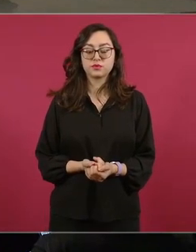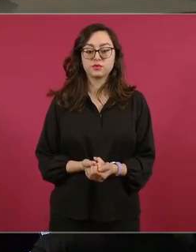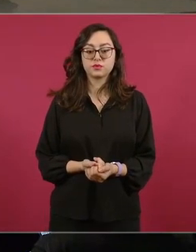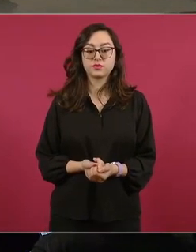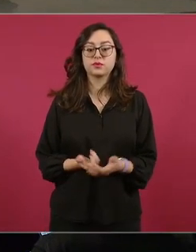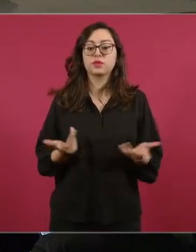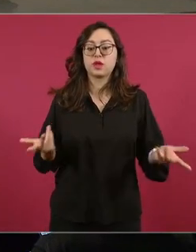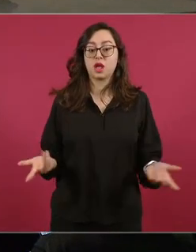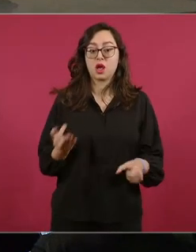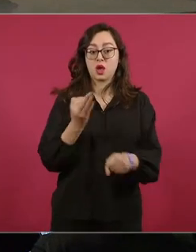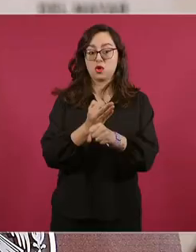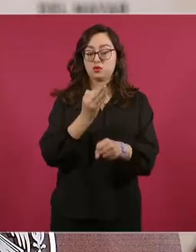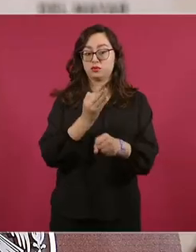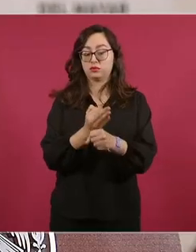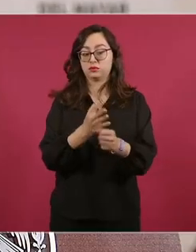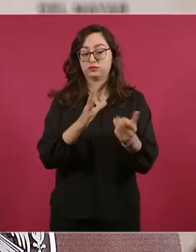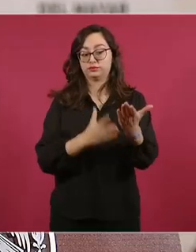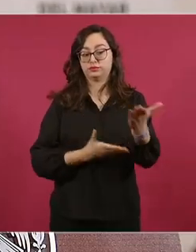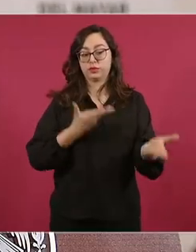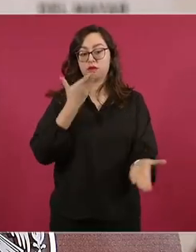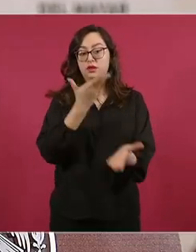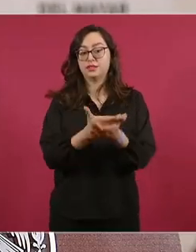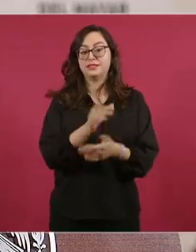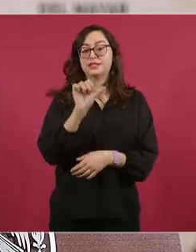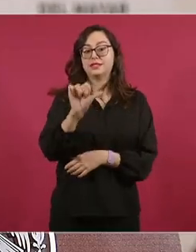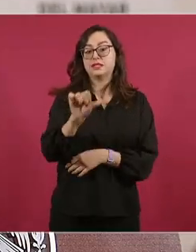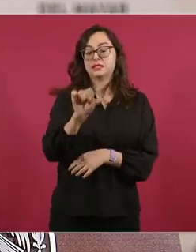esta reforma es de